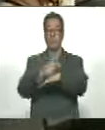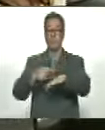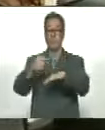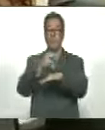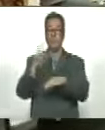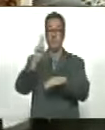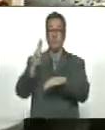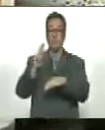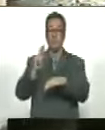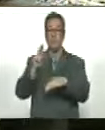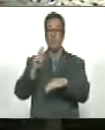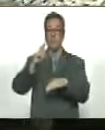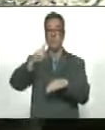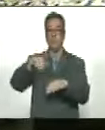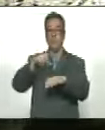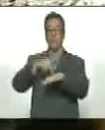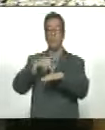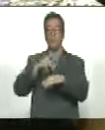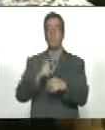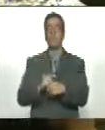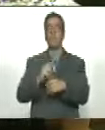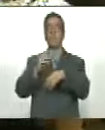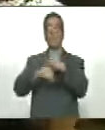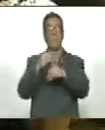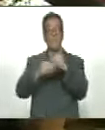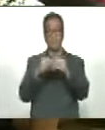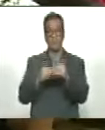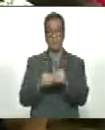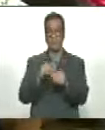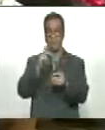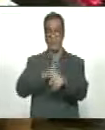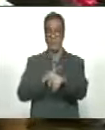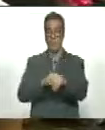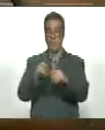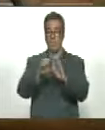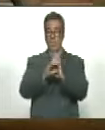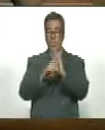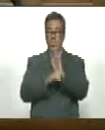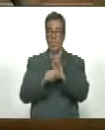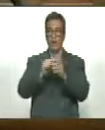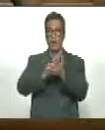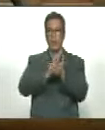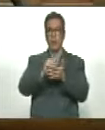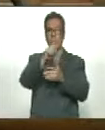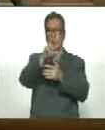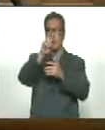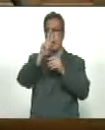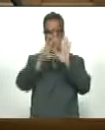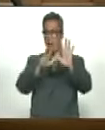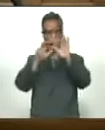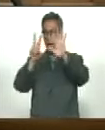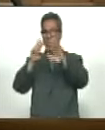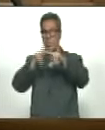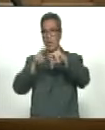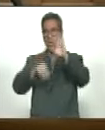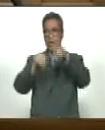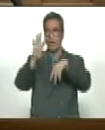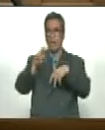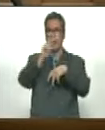de la República del Paraguay, de conformidad con lo previsto en los artículos 187, numeral 14,